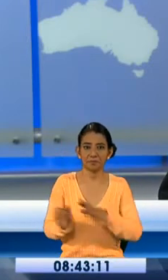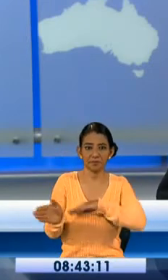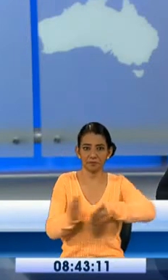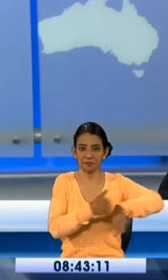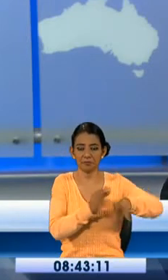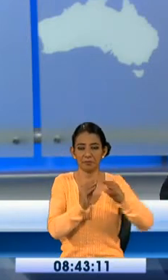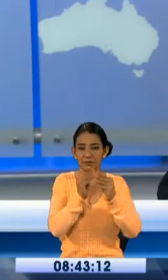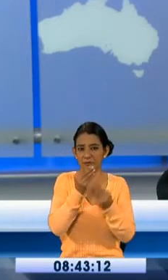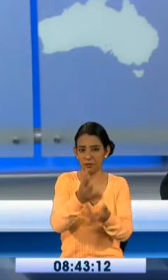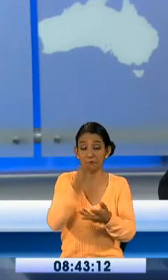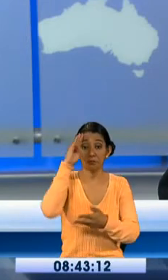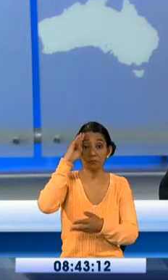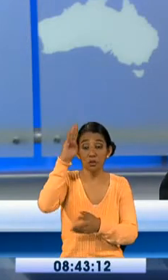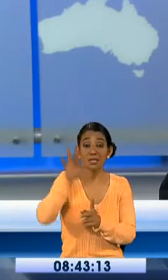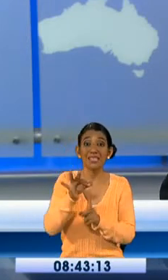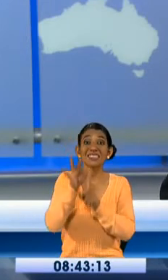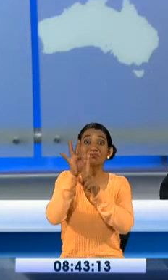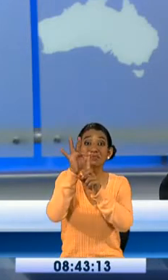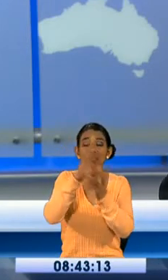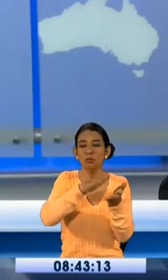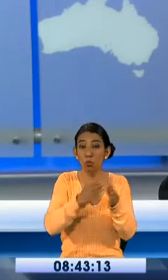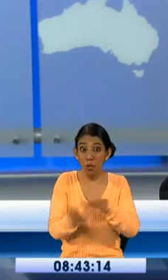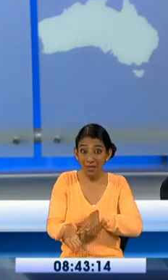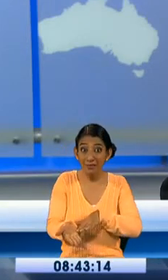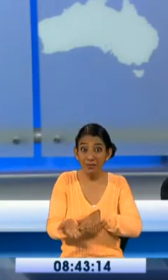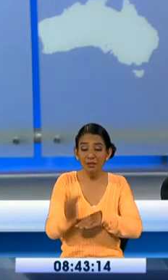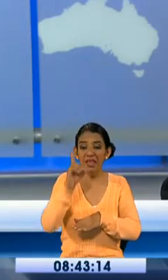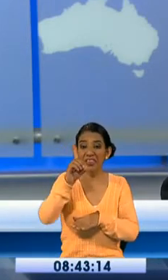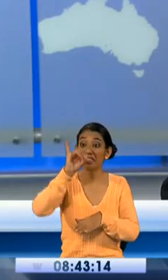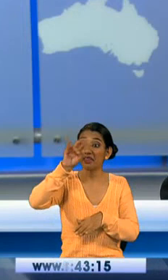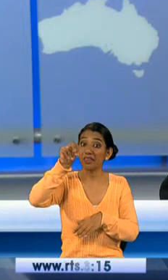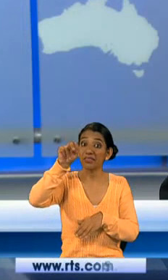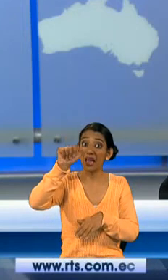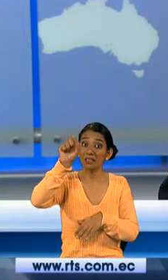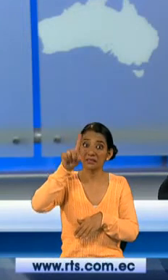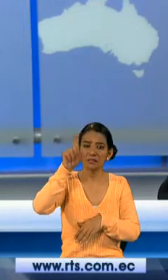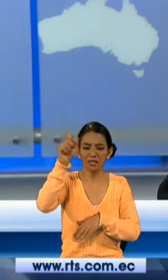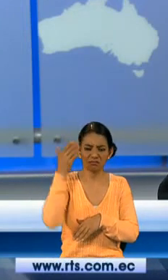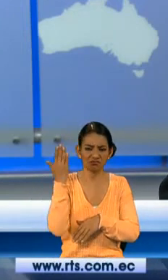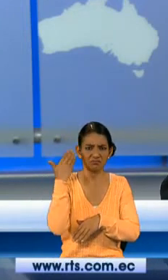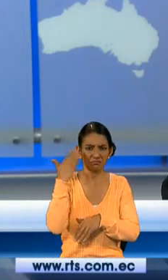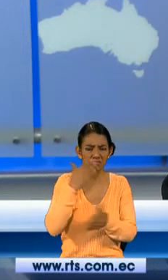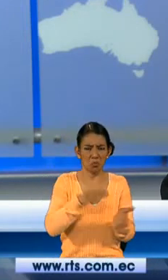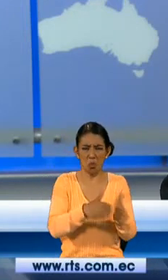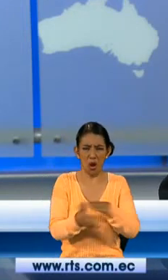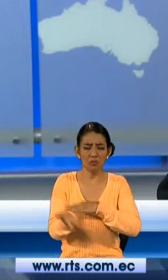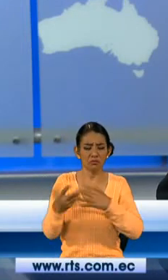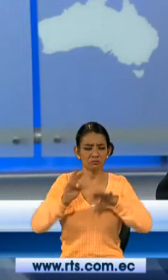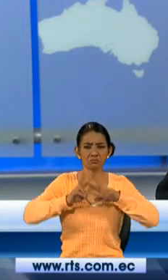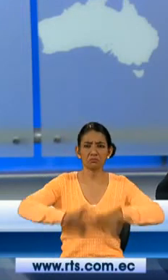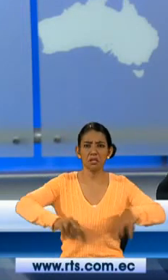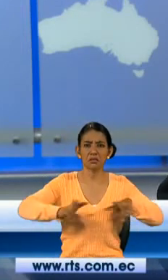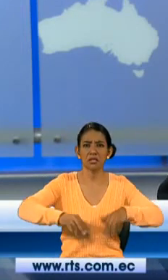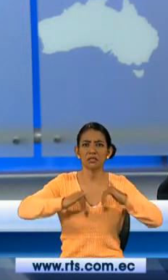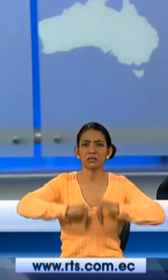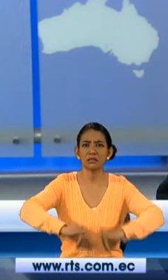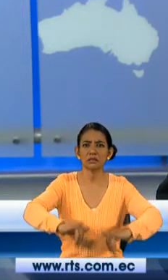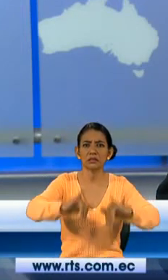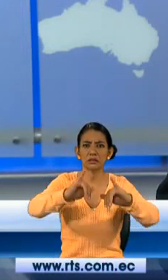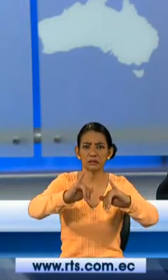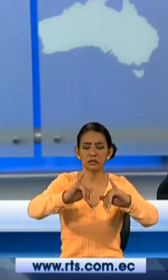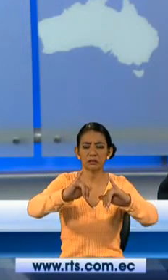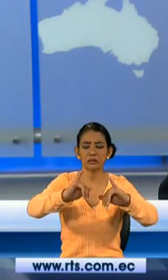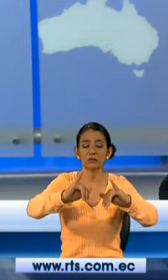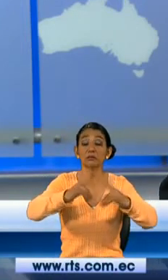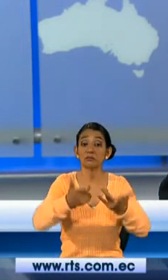información. La policía especializada en muertes violentas sigue investigando los asesinatos ocurridos en los últimos días. Esto en la zona, el uso